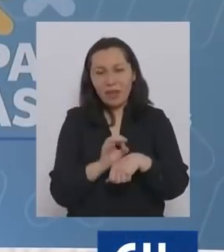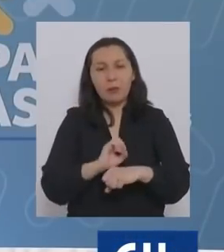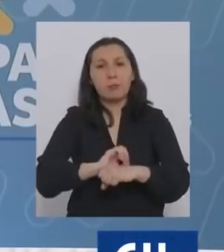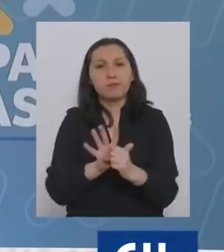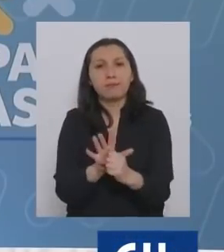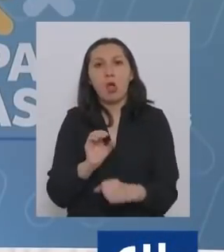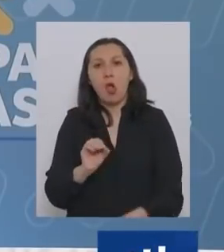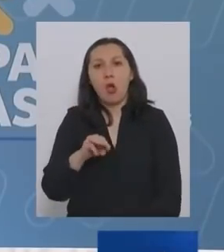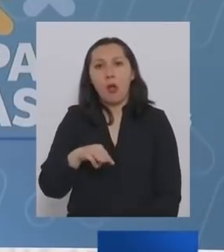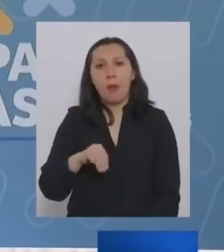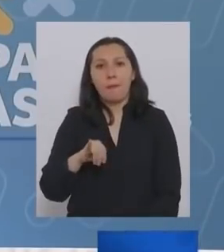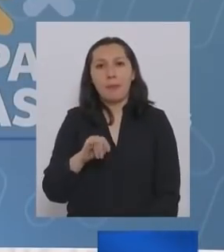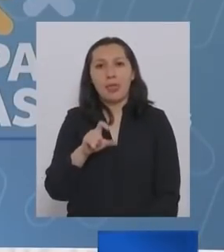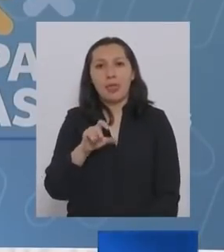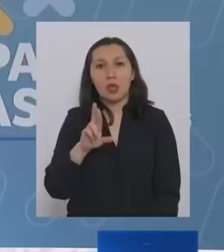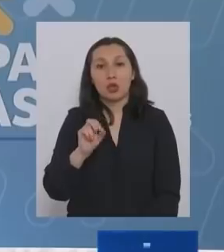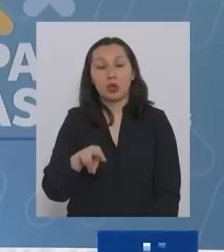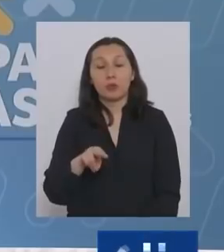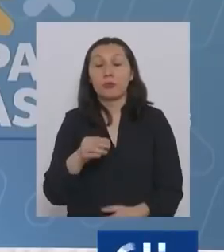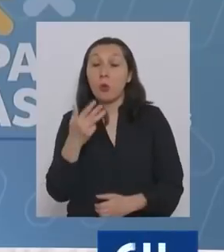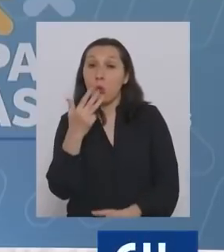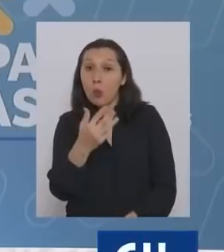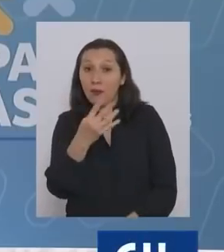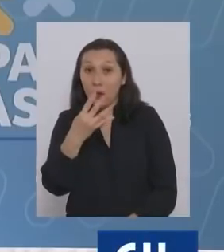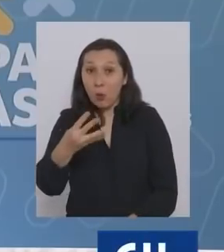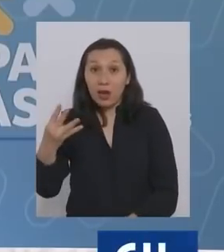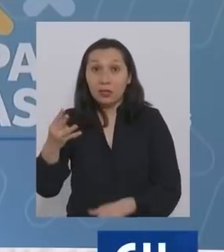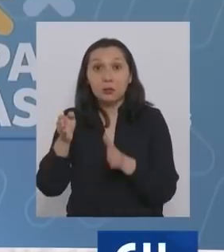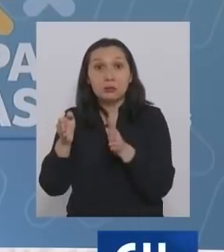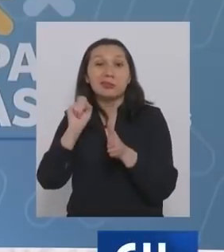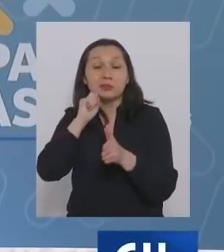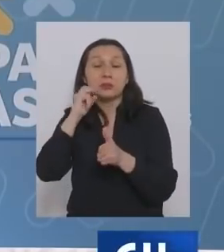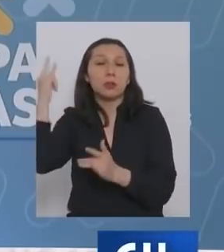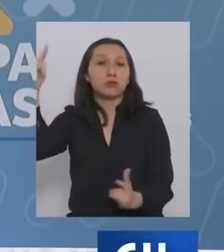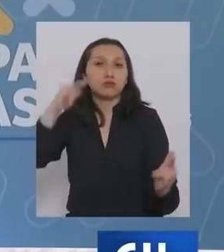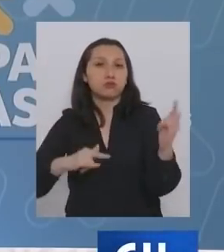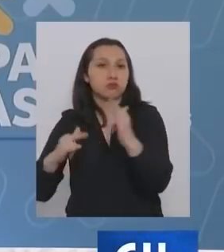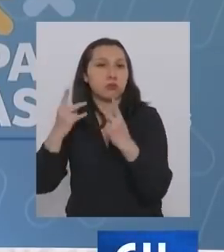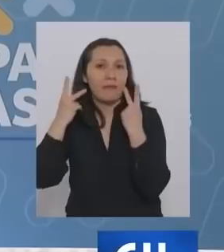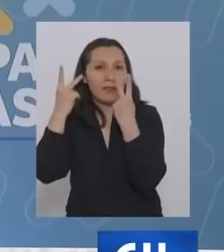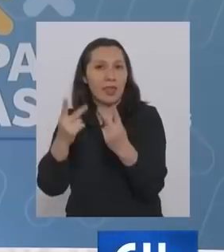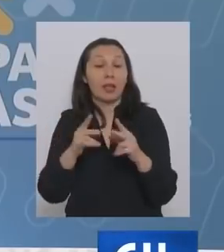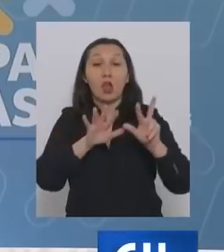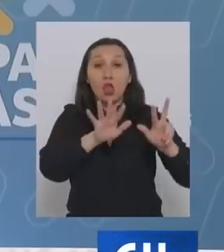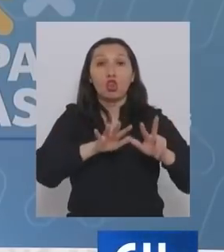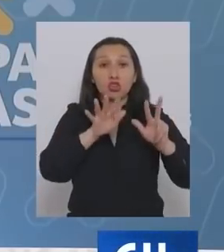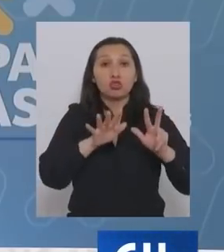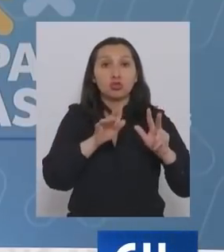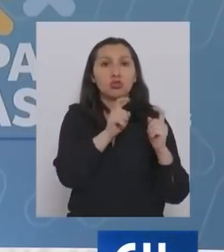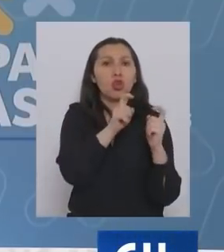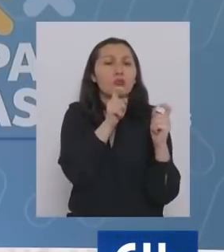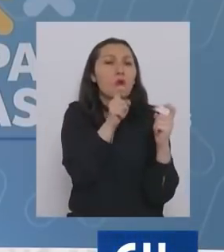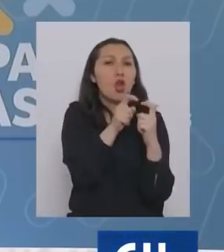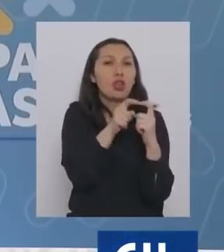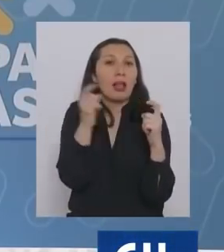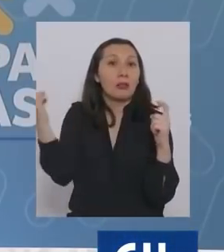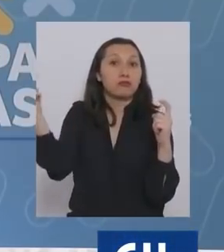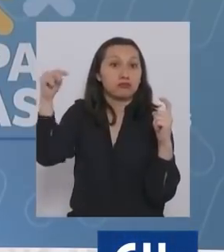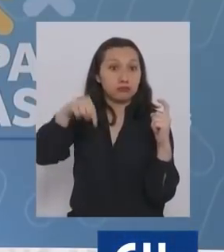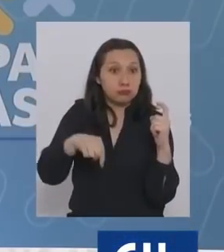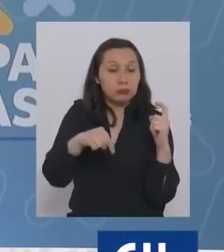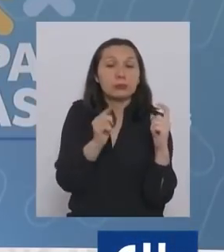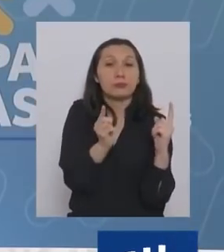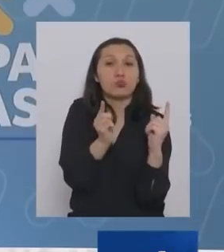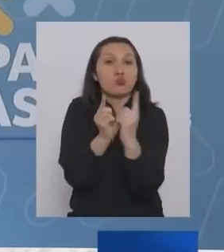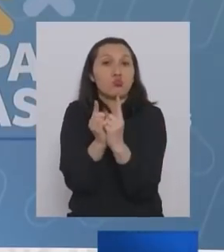Omicron, de los cuales 944 son viajeros, 18 son contactos estrechos de viajeros